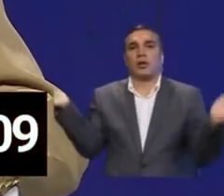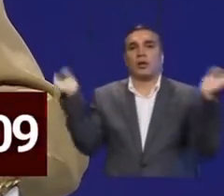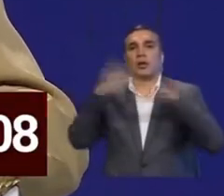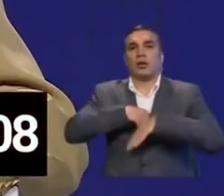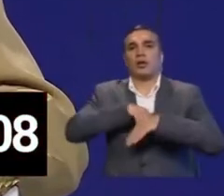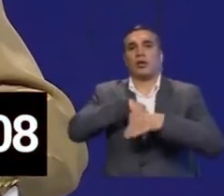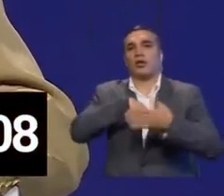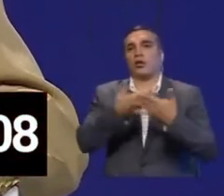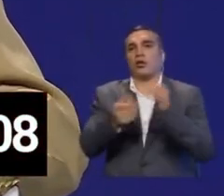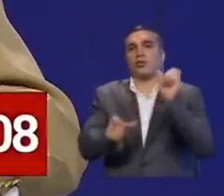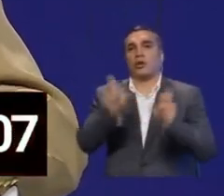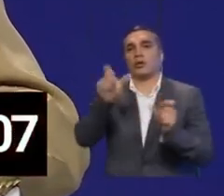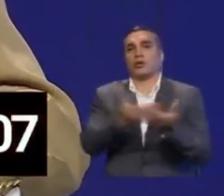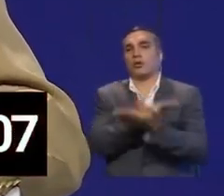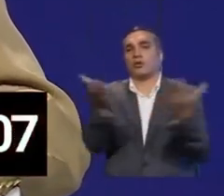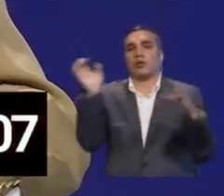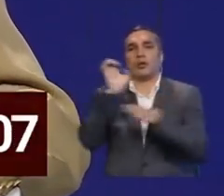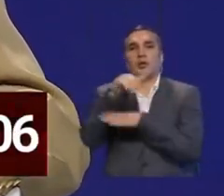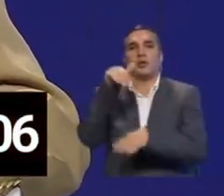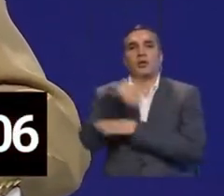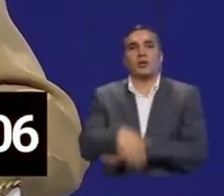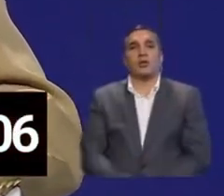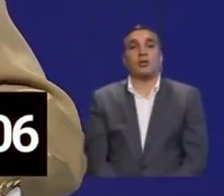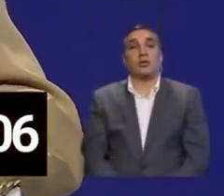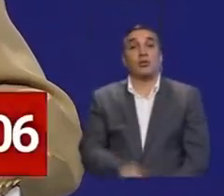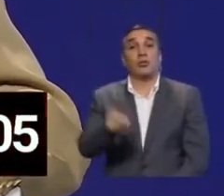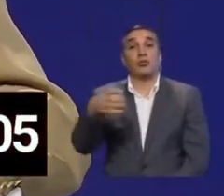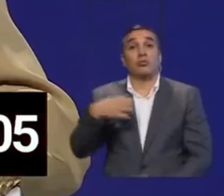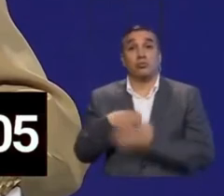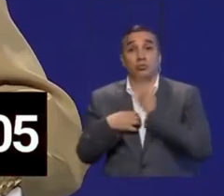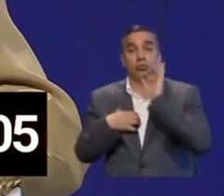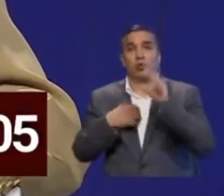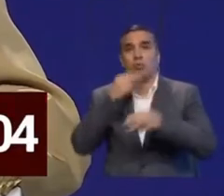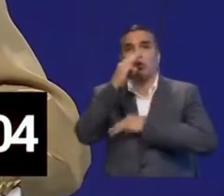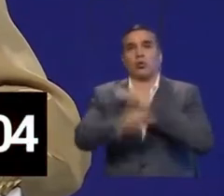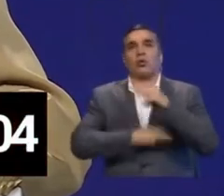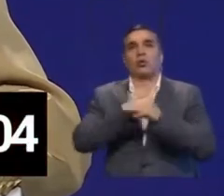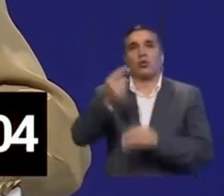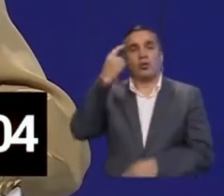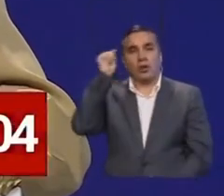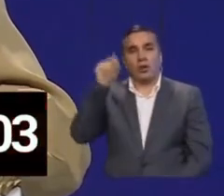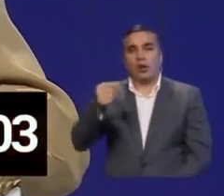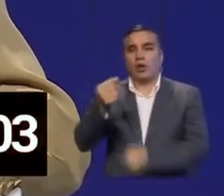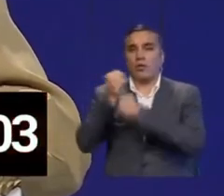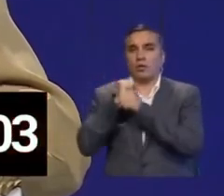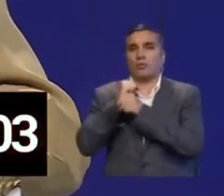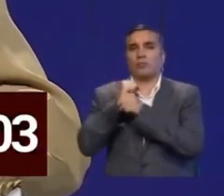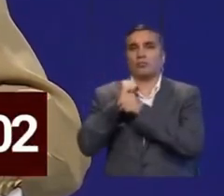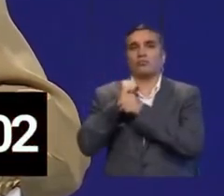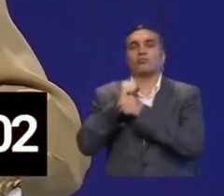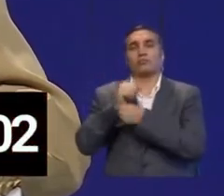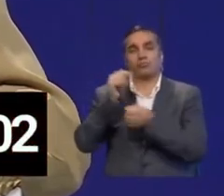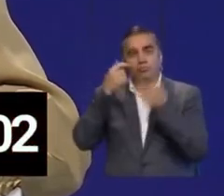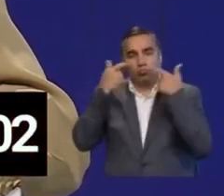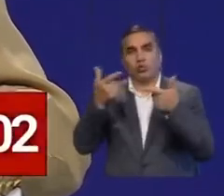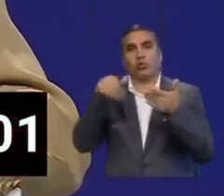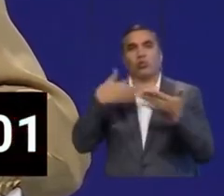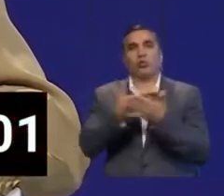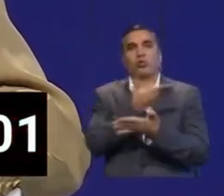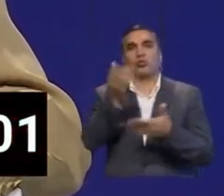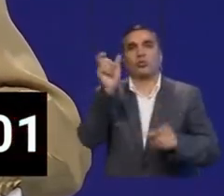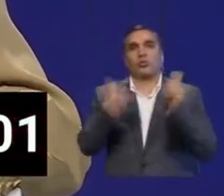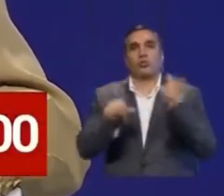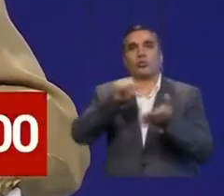para toda la población del Ecuador. Hay una pandemia universal y el Estado tiene la obligación de cuidar a todos